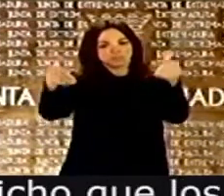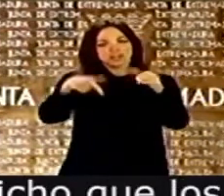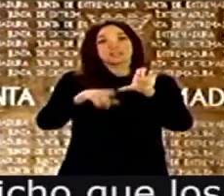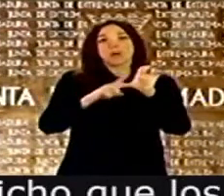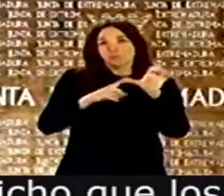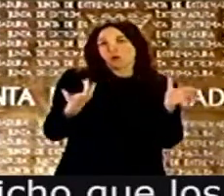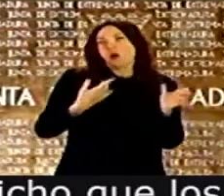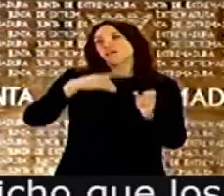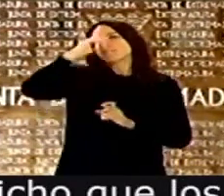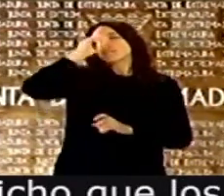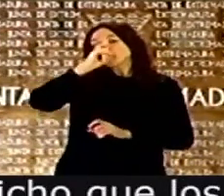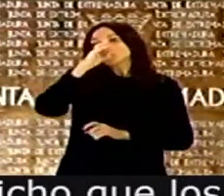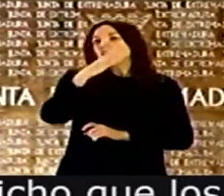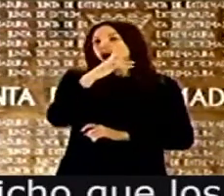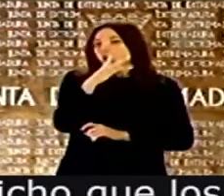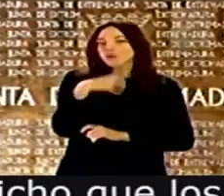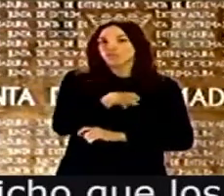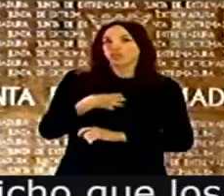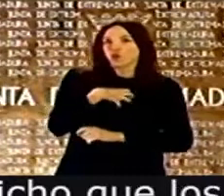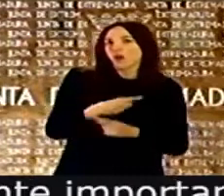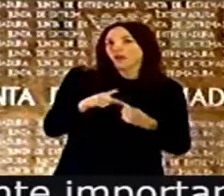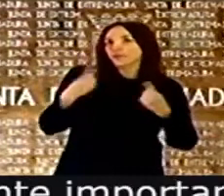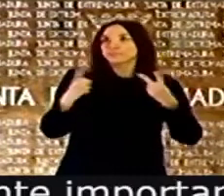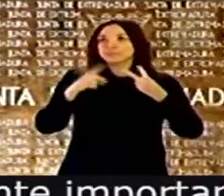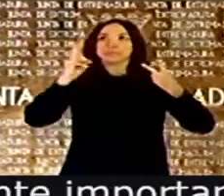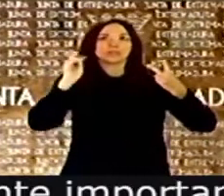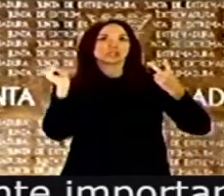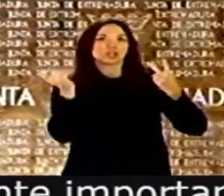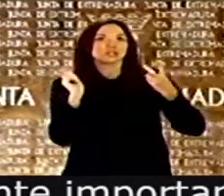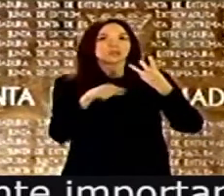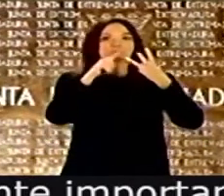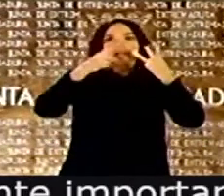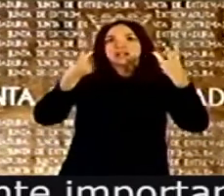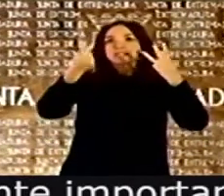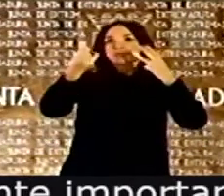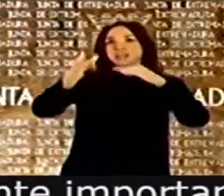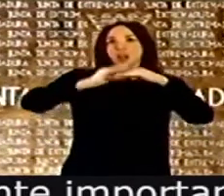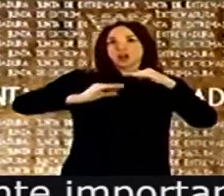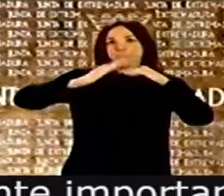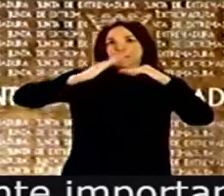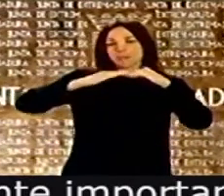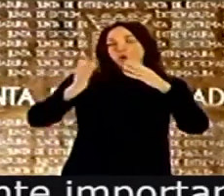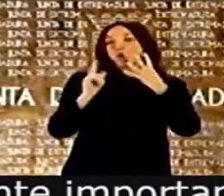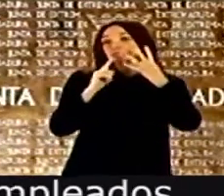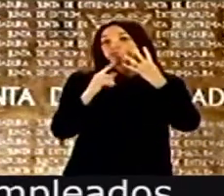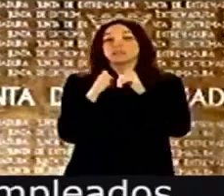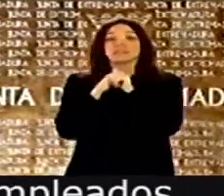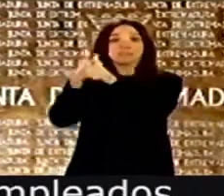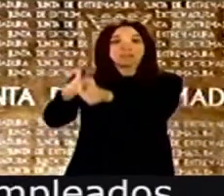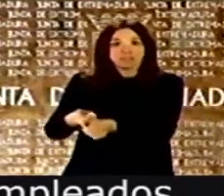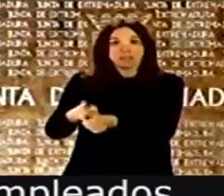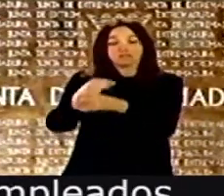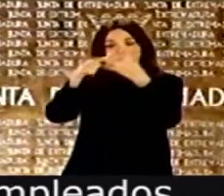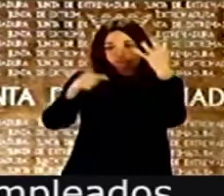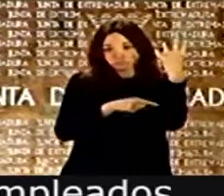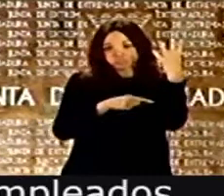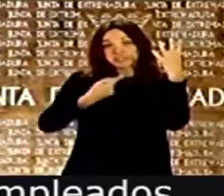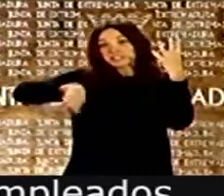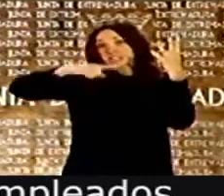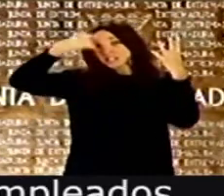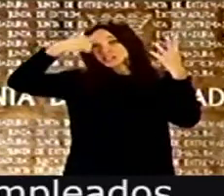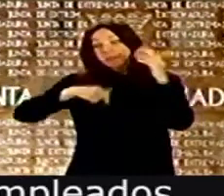acordando de los empleados públicos, me estoy acordando de los pensionistas, me estoy acordando del salario mínimo y me estoy acordando de la dependencia. Ya sabemos que solo